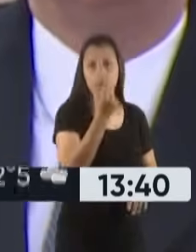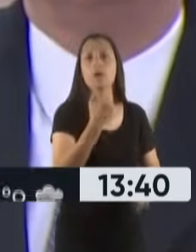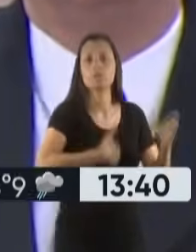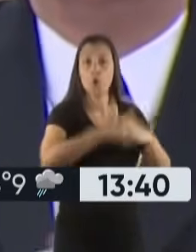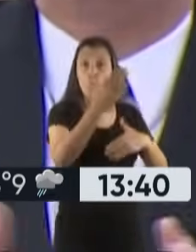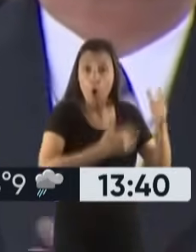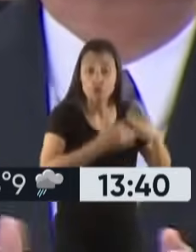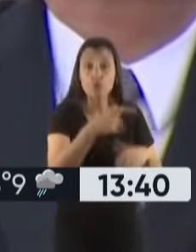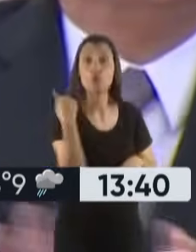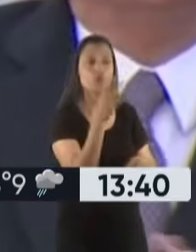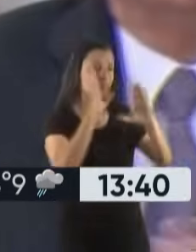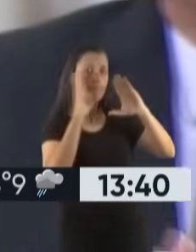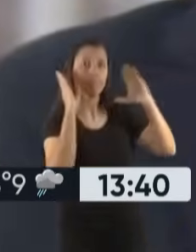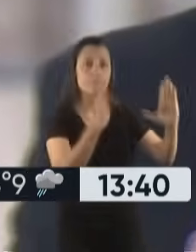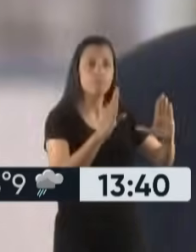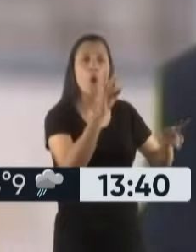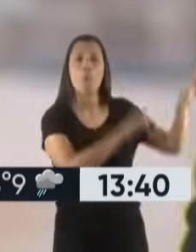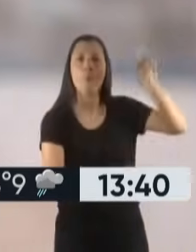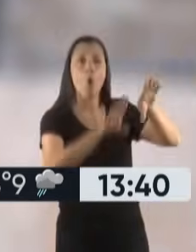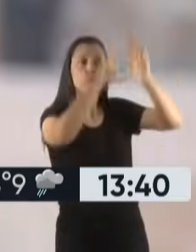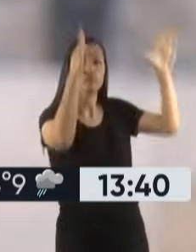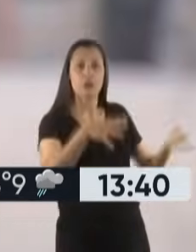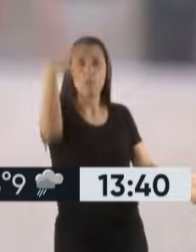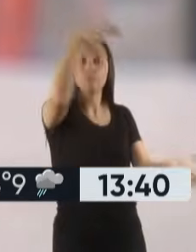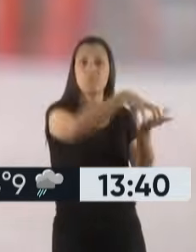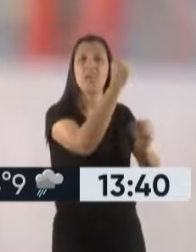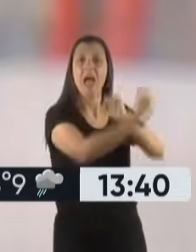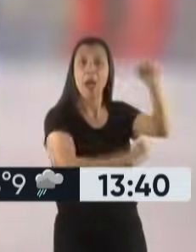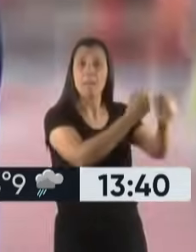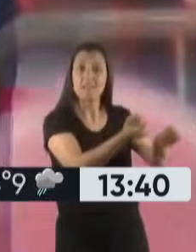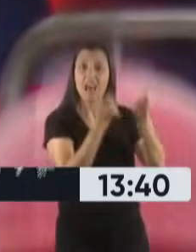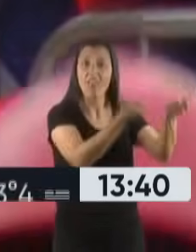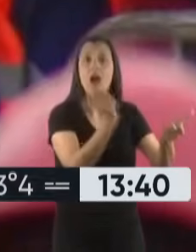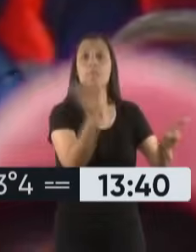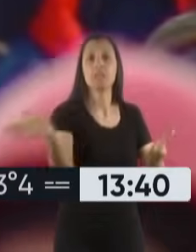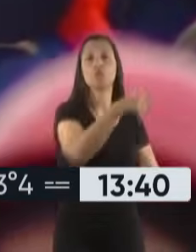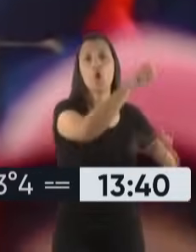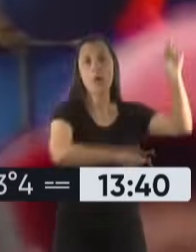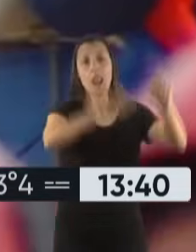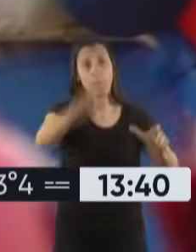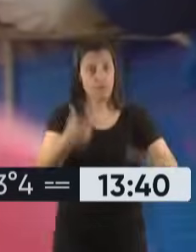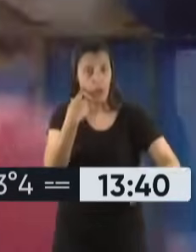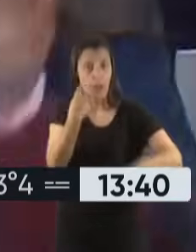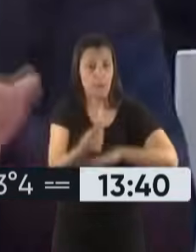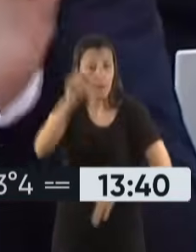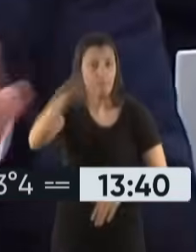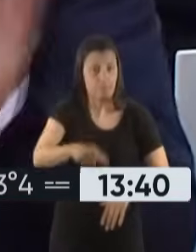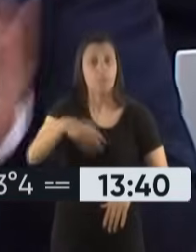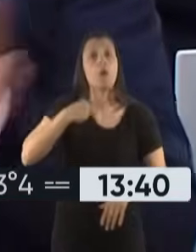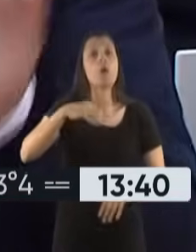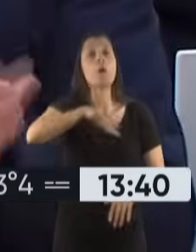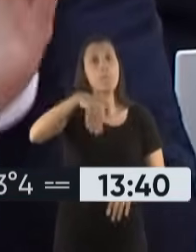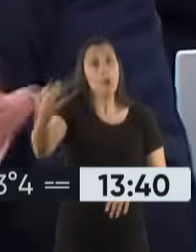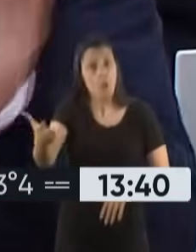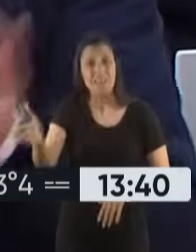una empresa que nos permita que todos y todas los que viven en el Gran Buenos